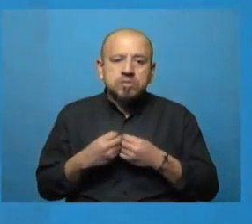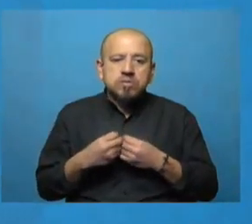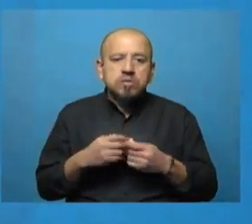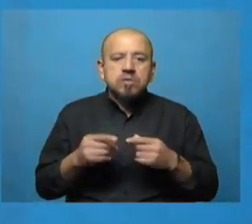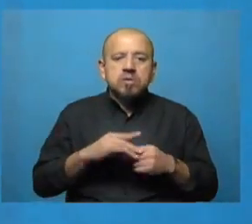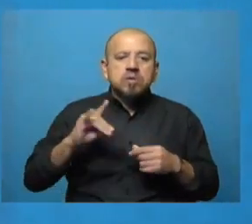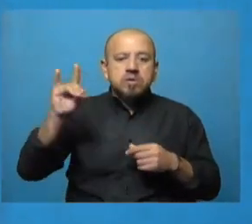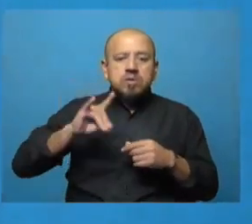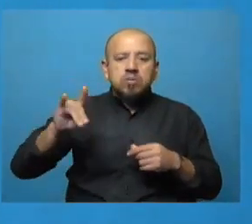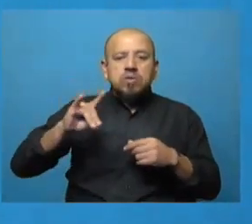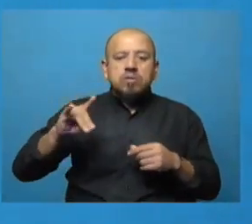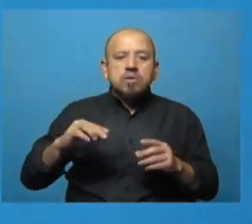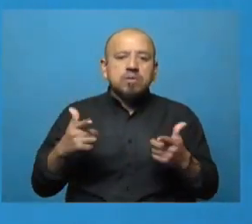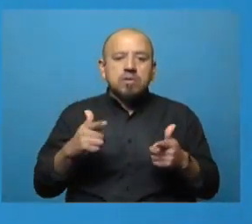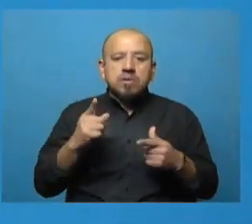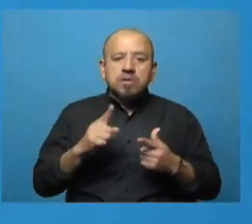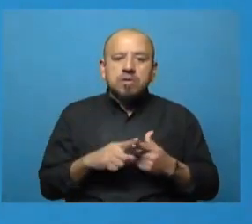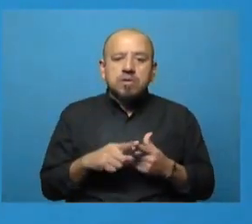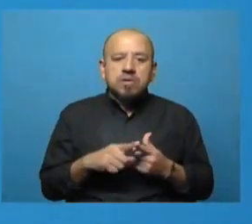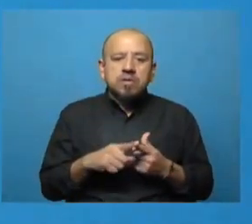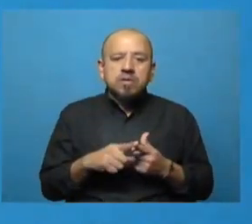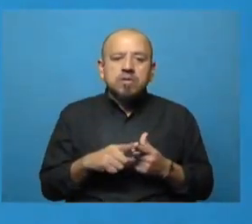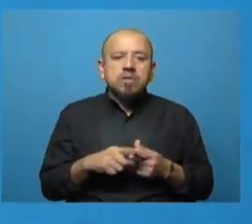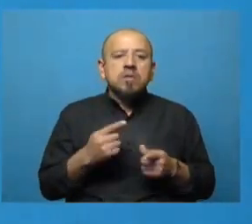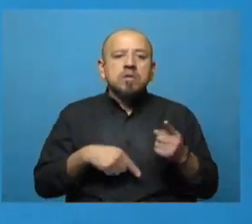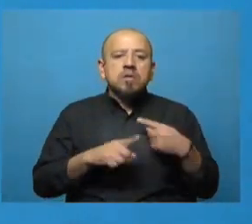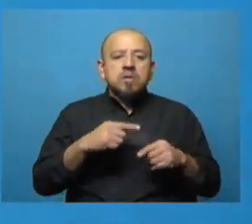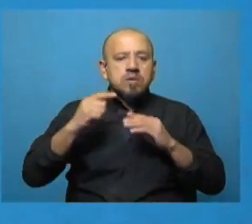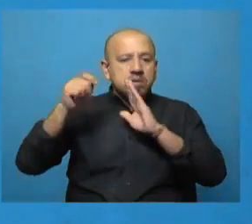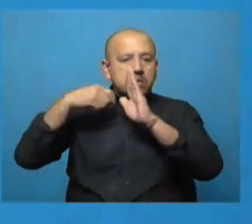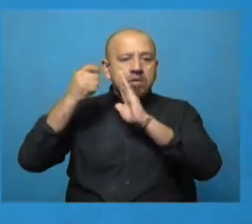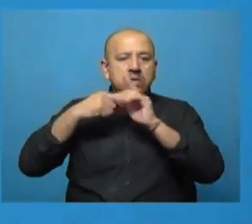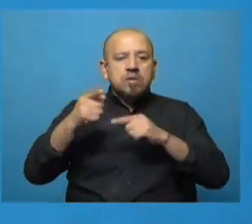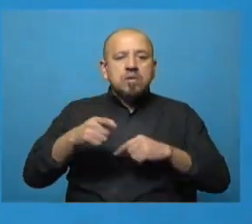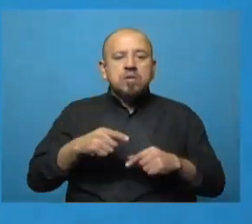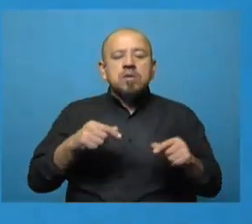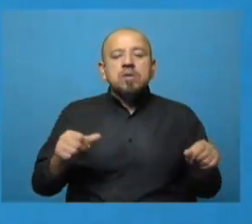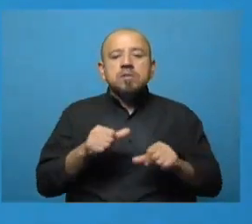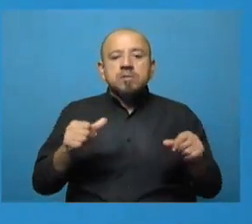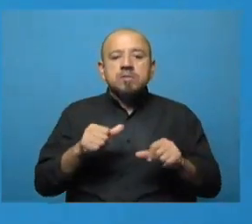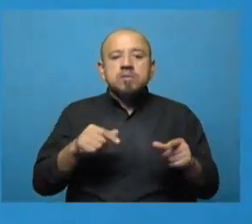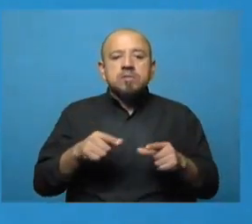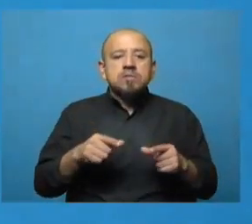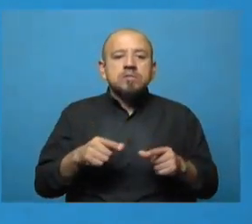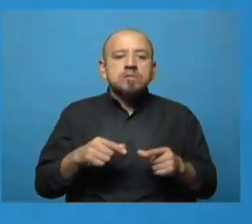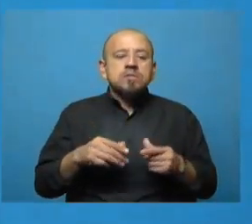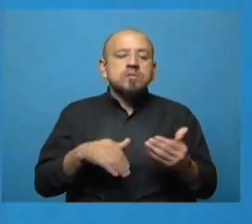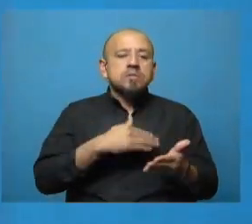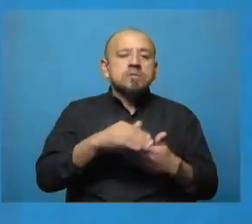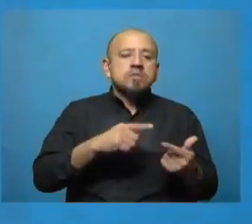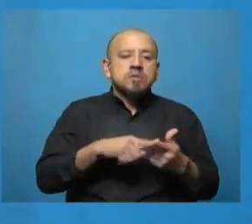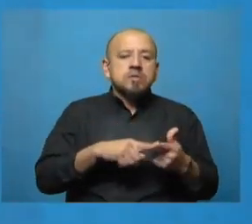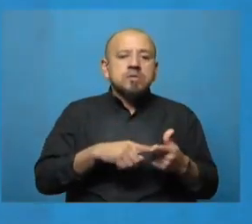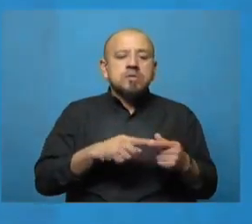en Bolivia por ejemplo no hay entonces bueno la película este utama la mezclamos aquí en el estudio y se hizo